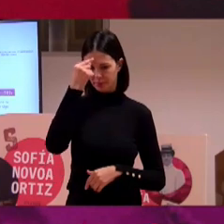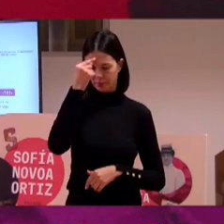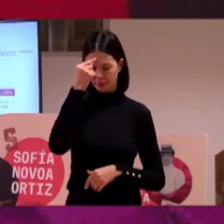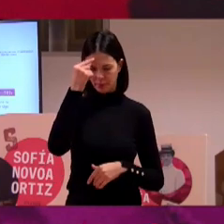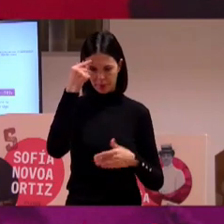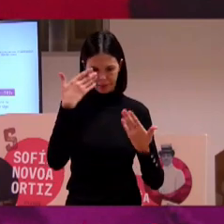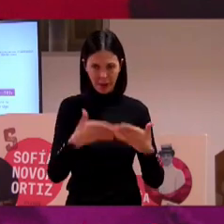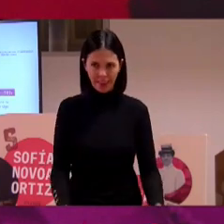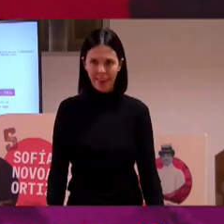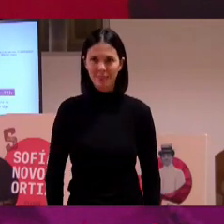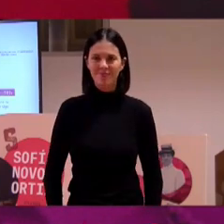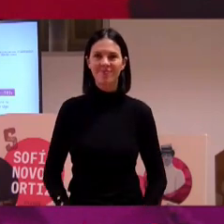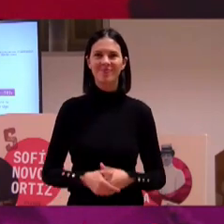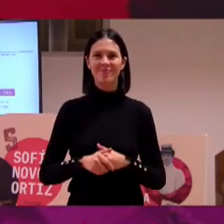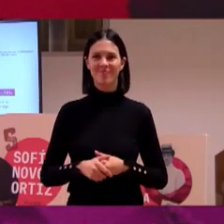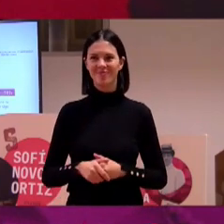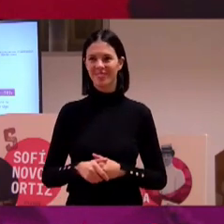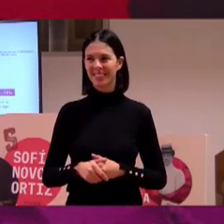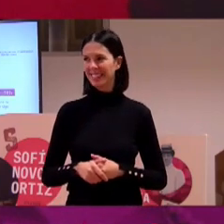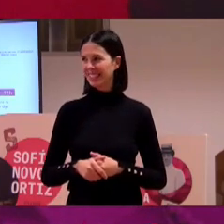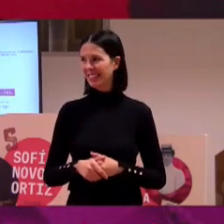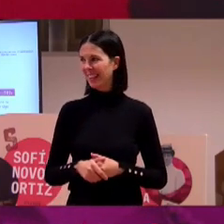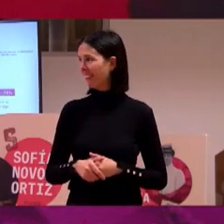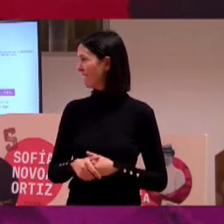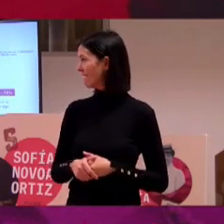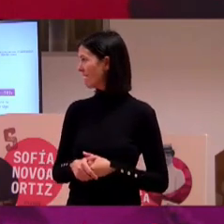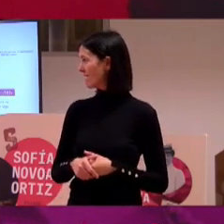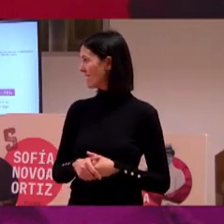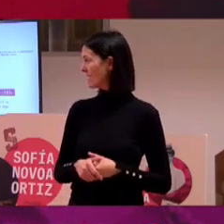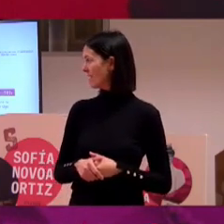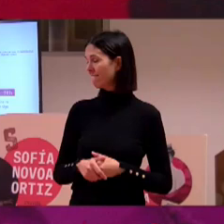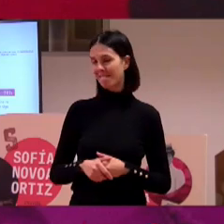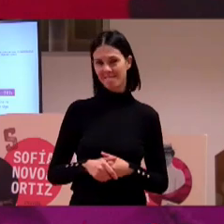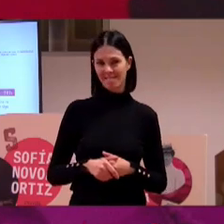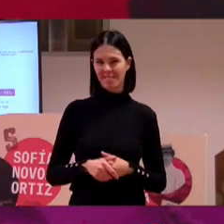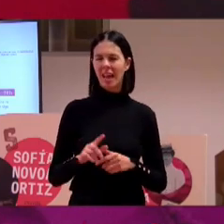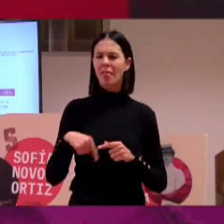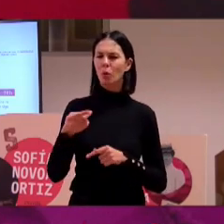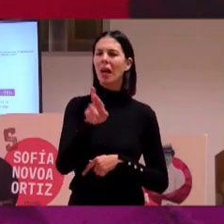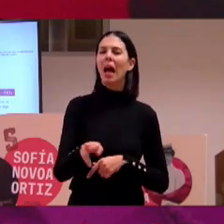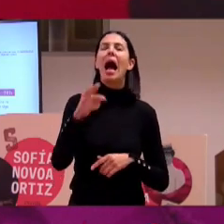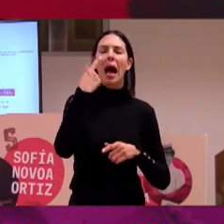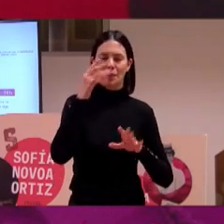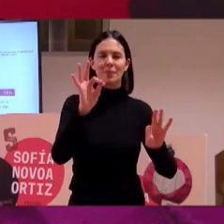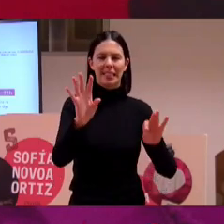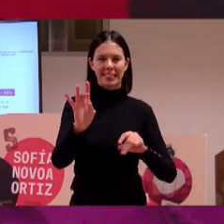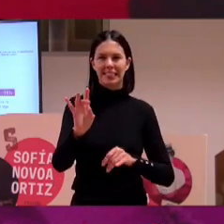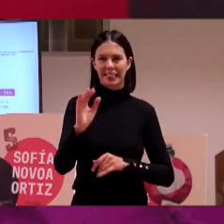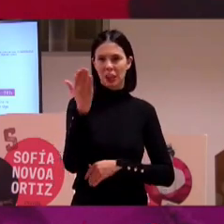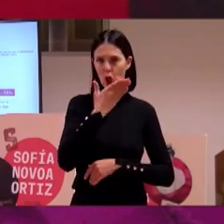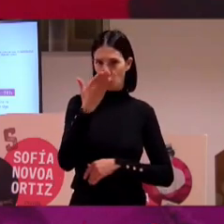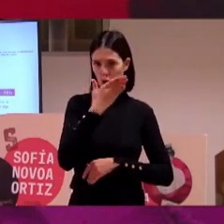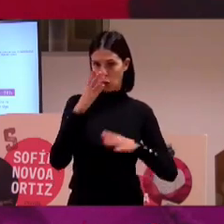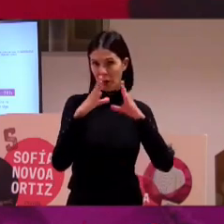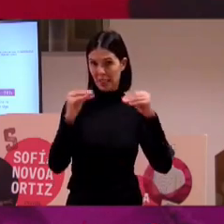He perdido. No sé por dónde iba. Pero, bueno, en algún momento recuperas. Ah, sí, que ese coles, o Basar,